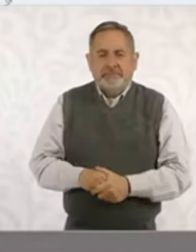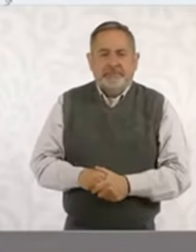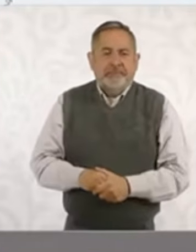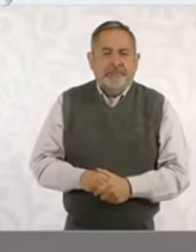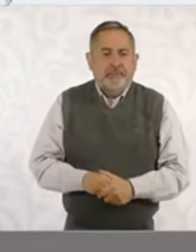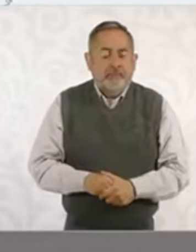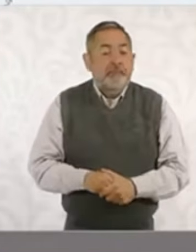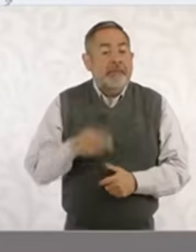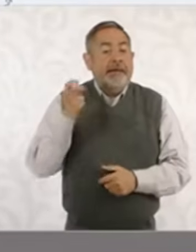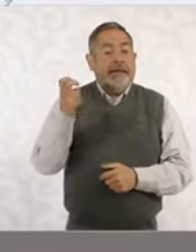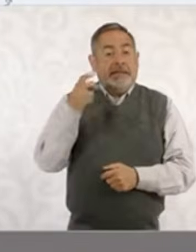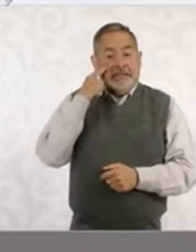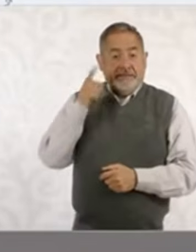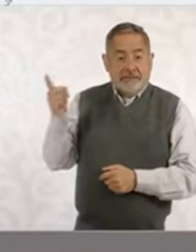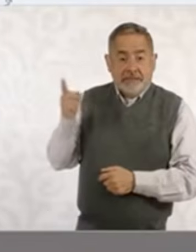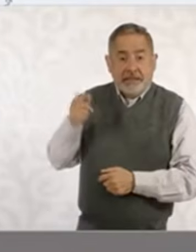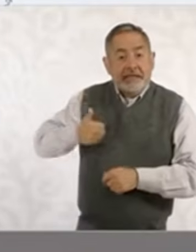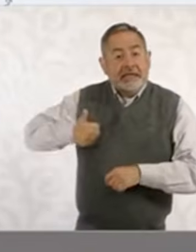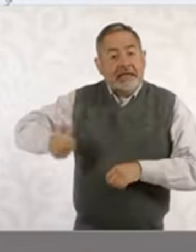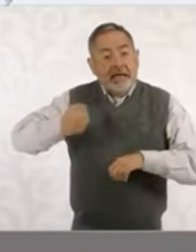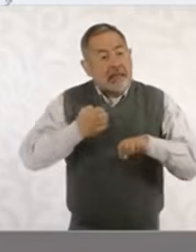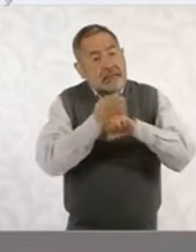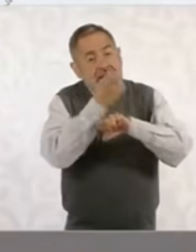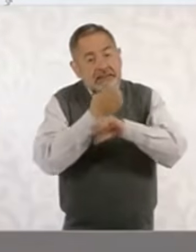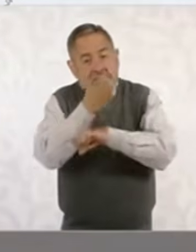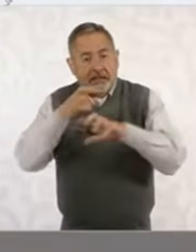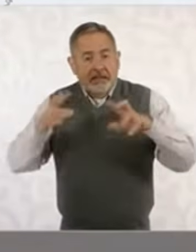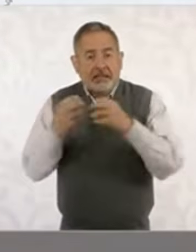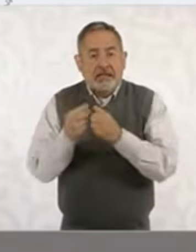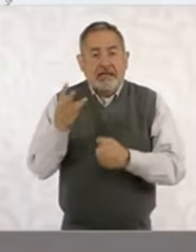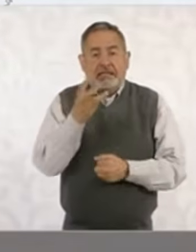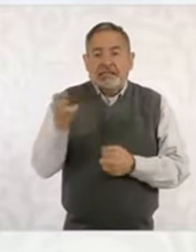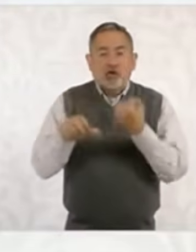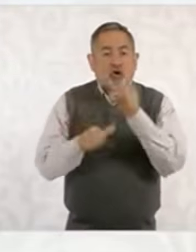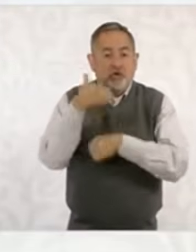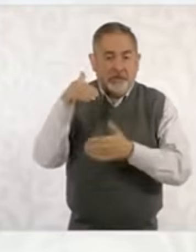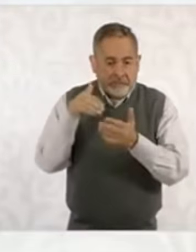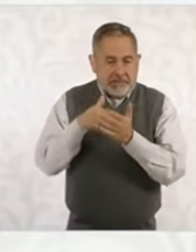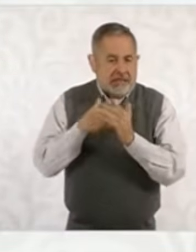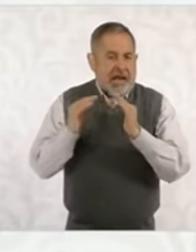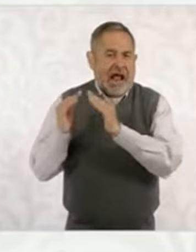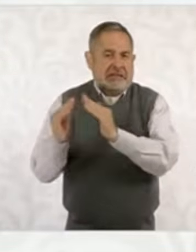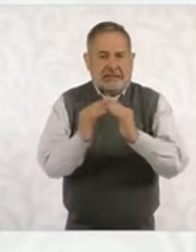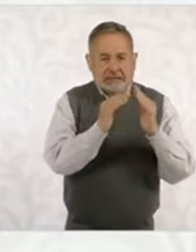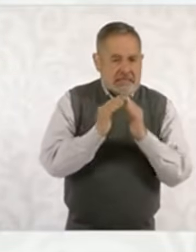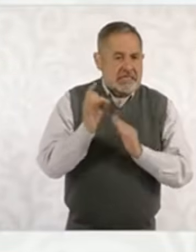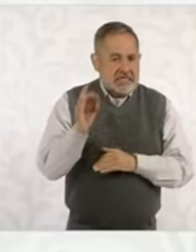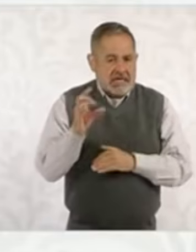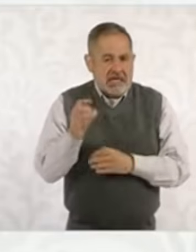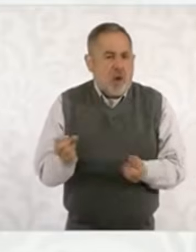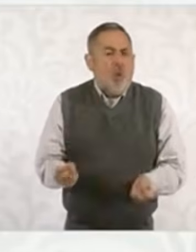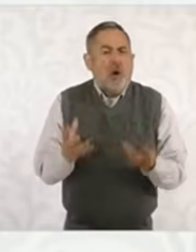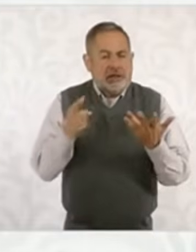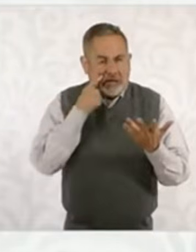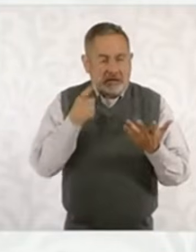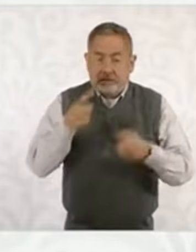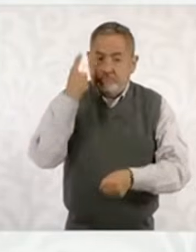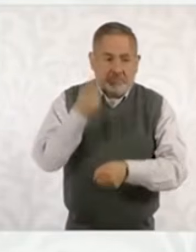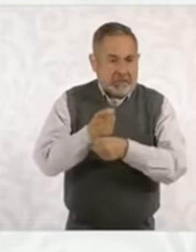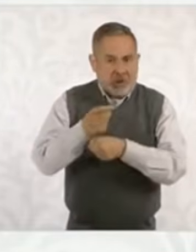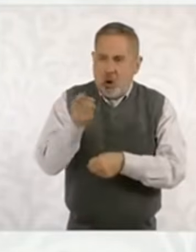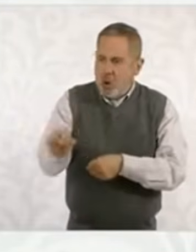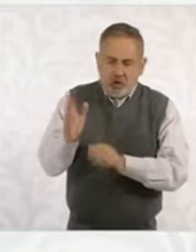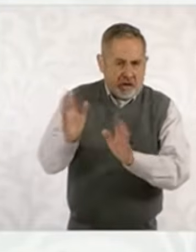Este es el comportamiento por estado de las 311,000 viviendas contratadas. En primer lugar,